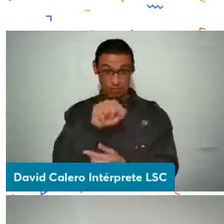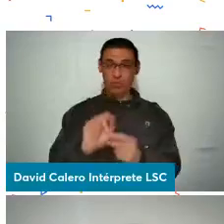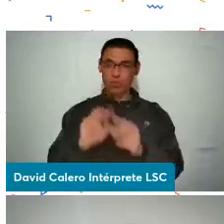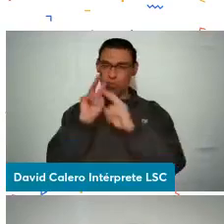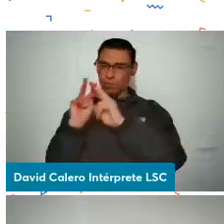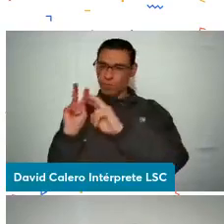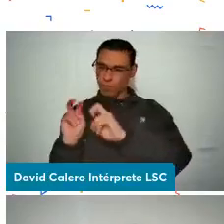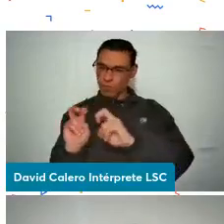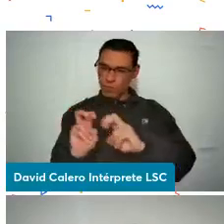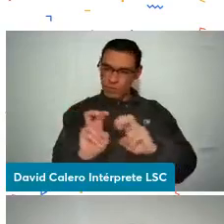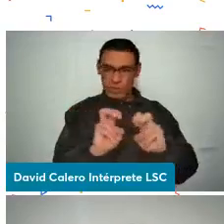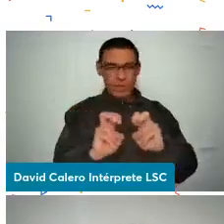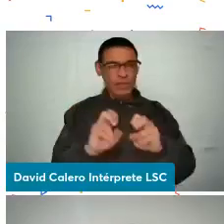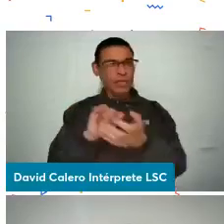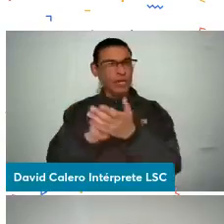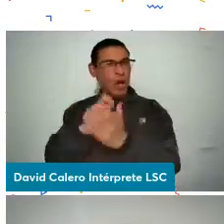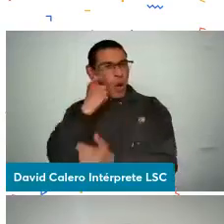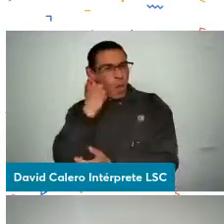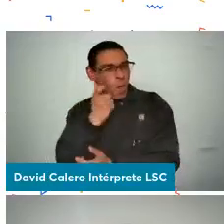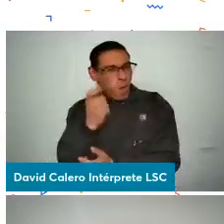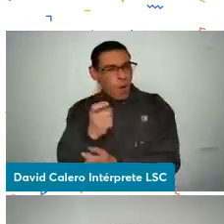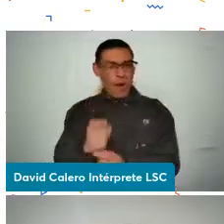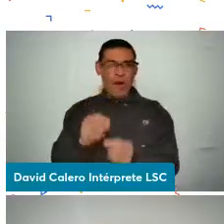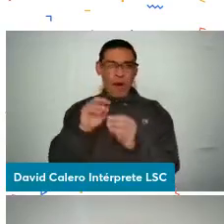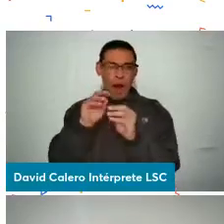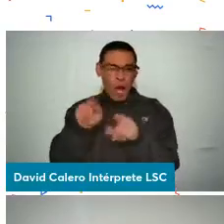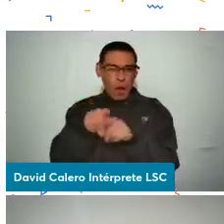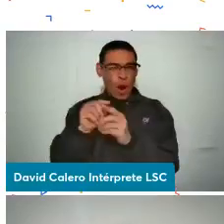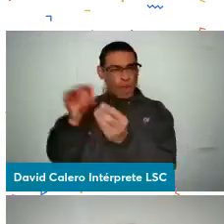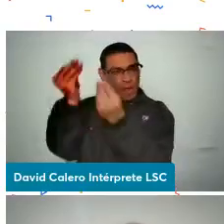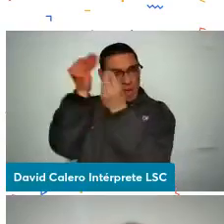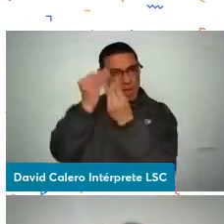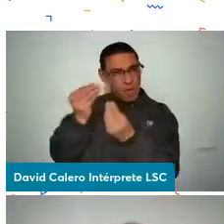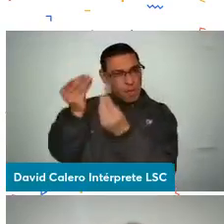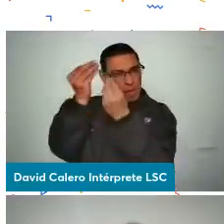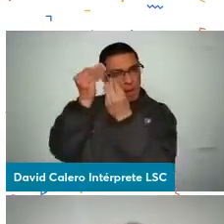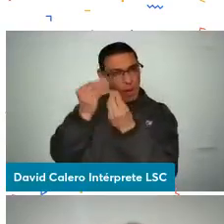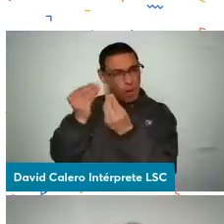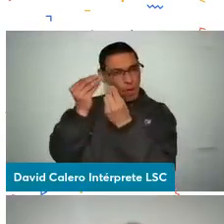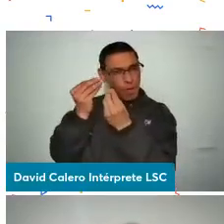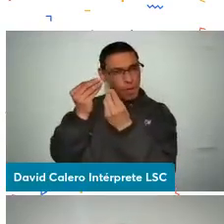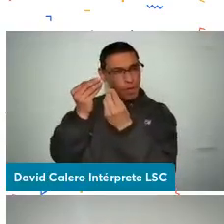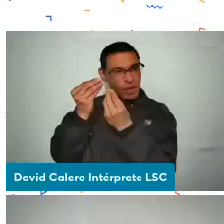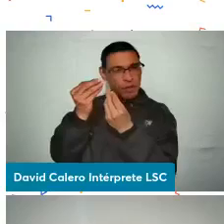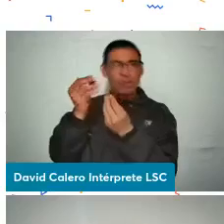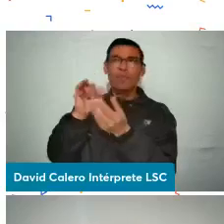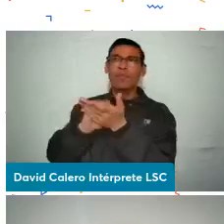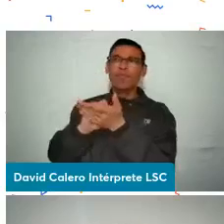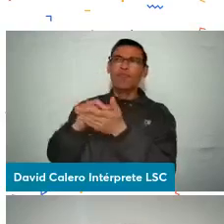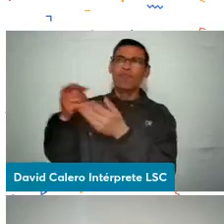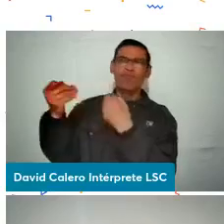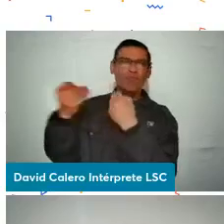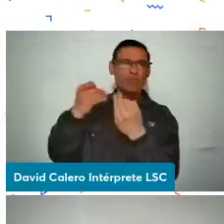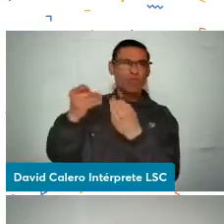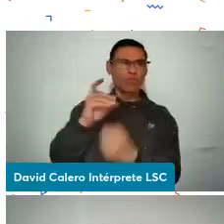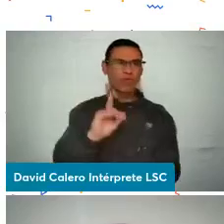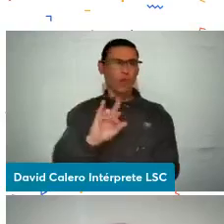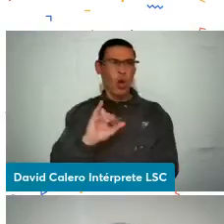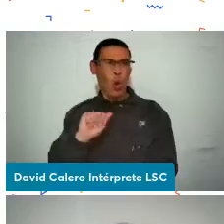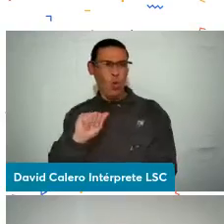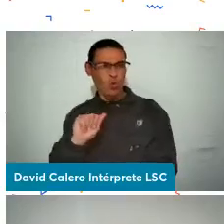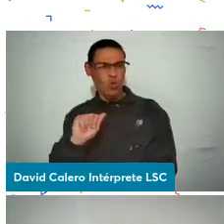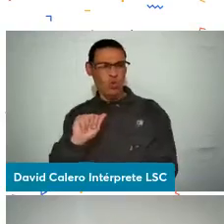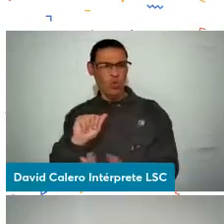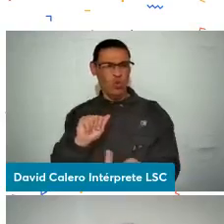digamos, en esa búsqueda de formación sobre todo eso STEM, me hablaron de lo que era el DUA. Yo, bueno, ¿qué es eso? Entonces, también